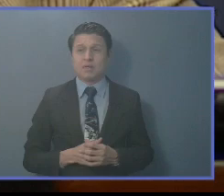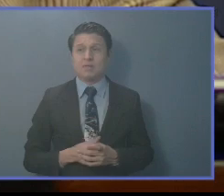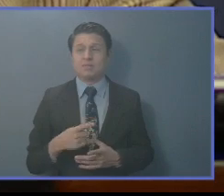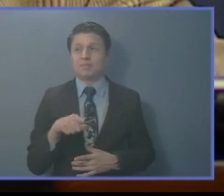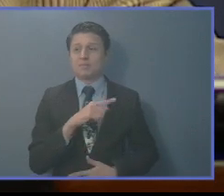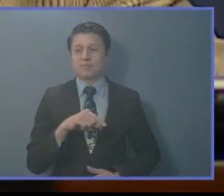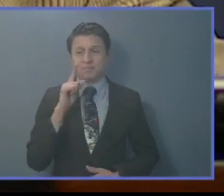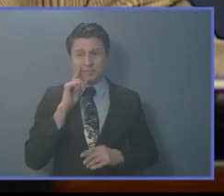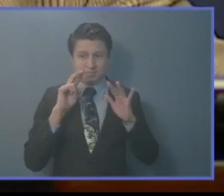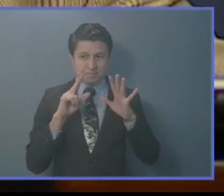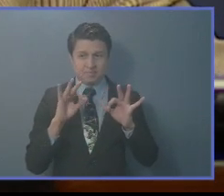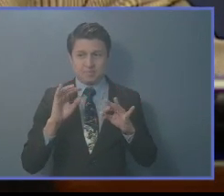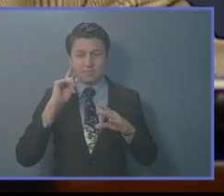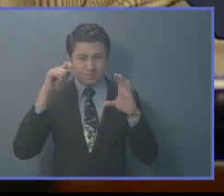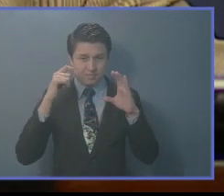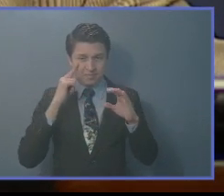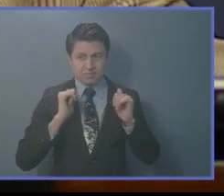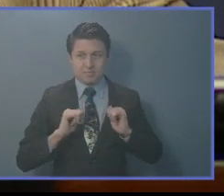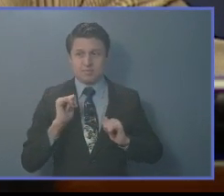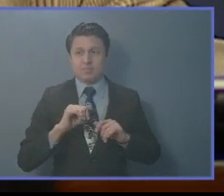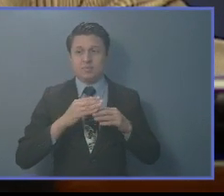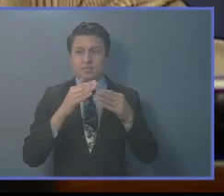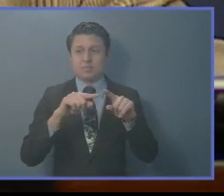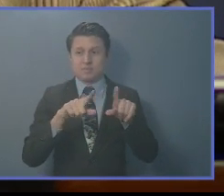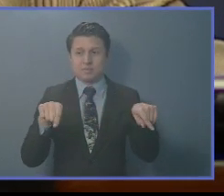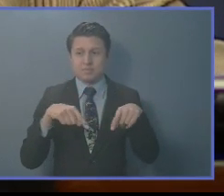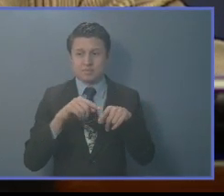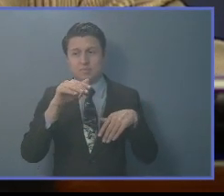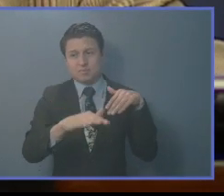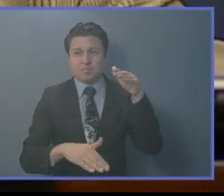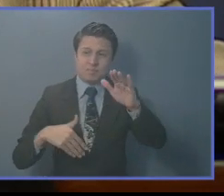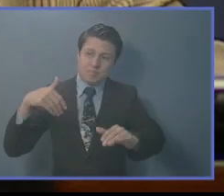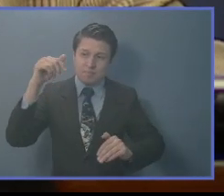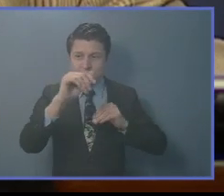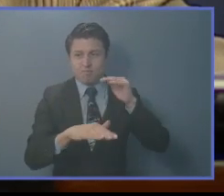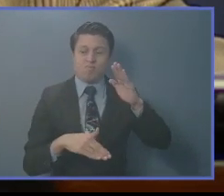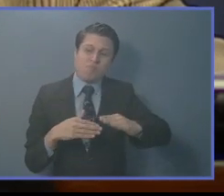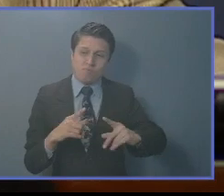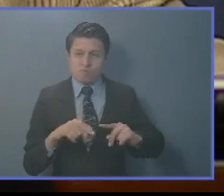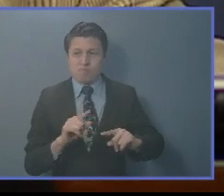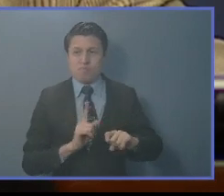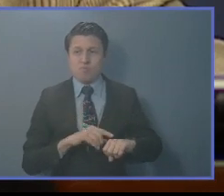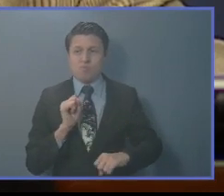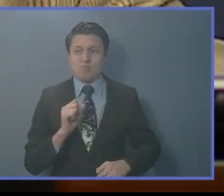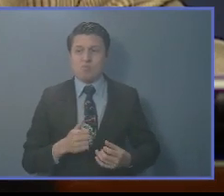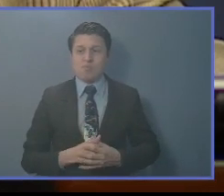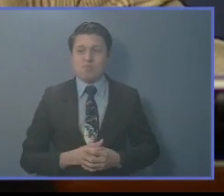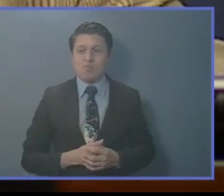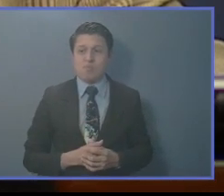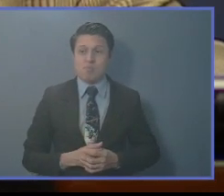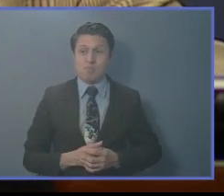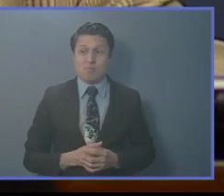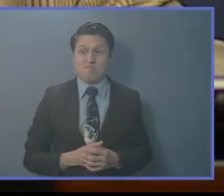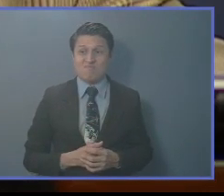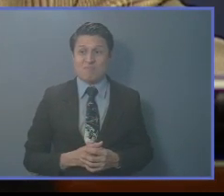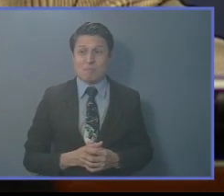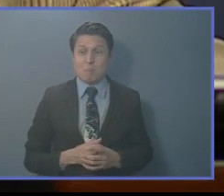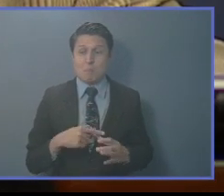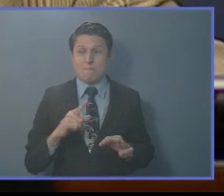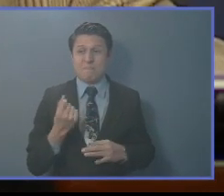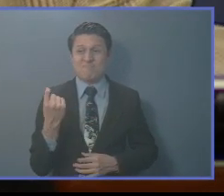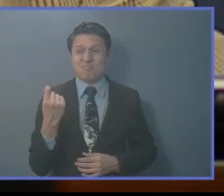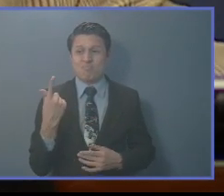8. Cines y teatros. 9. Piscinas. 10. Salones de belleza, peluquerías y barberías, salvo la modalidad por cita.